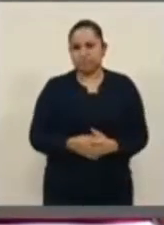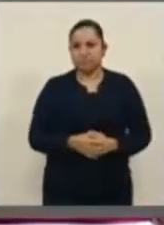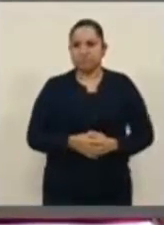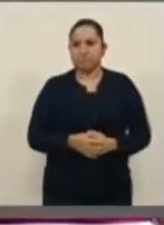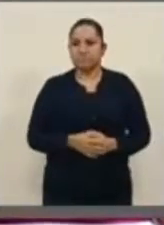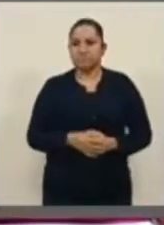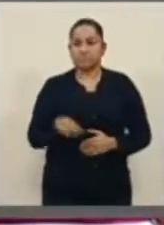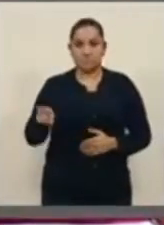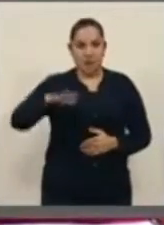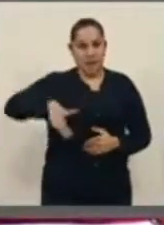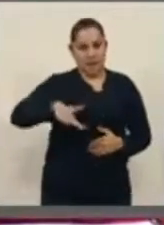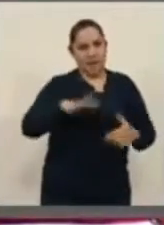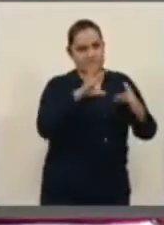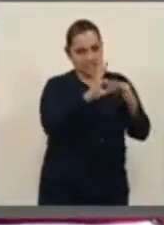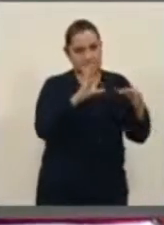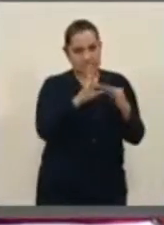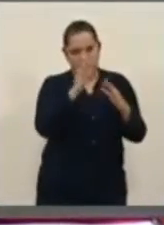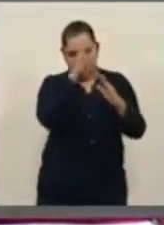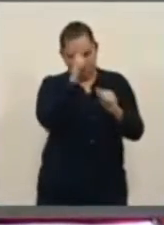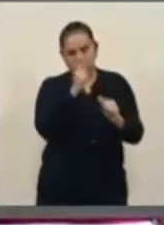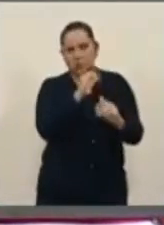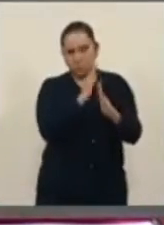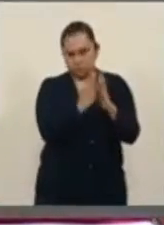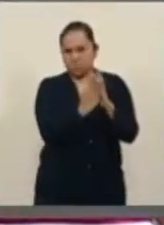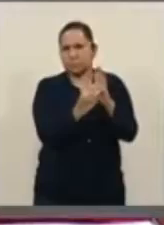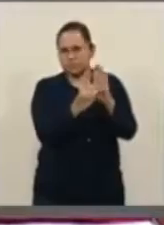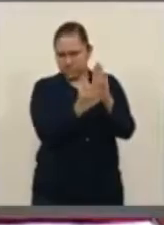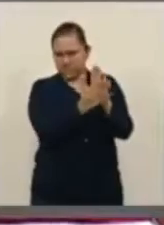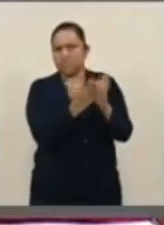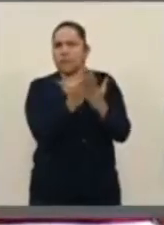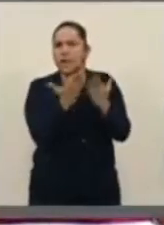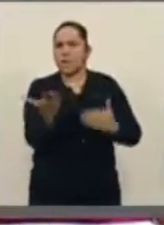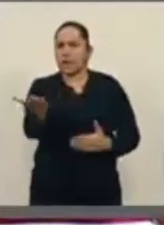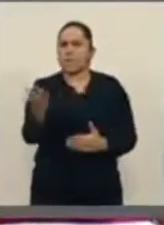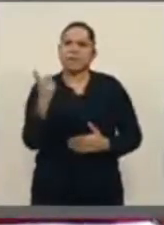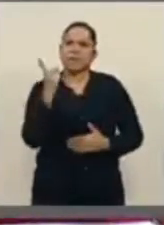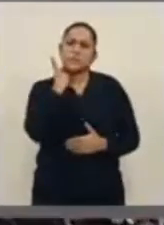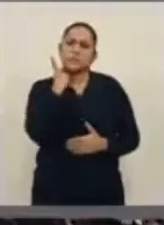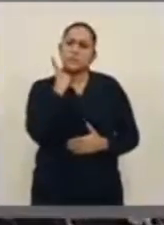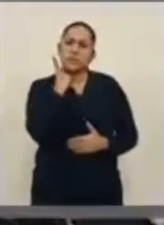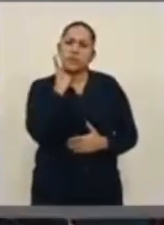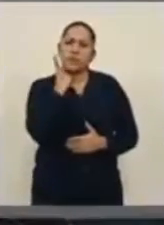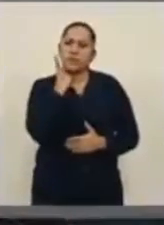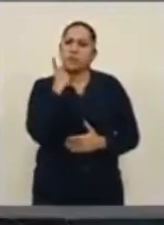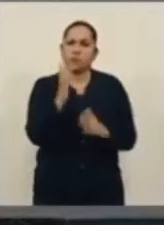Se registra su inquietud. Por favor, micrófono al diputado Reyes.